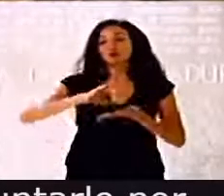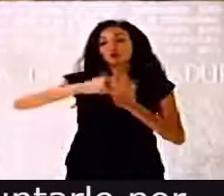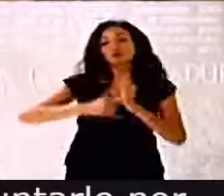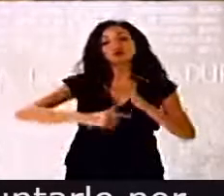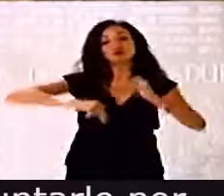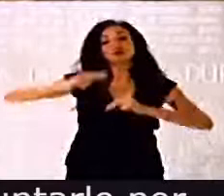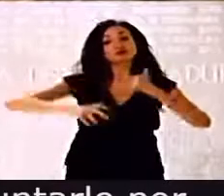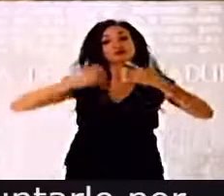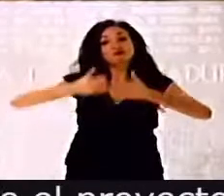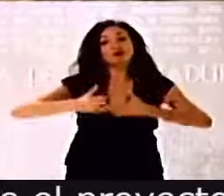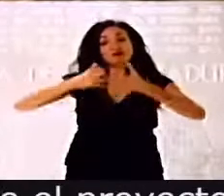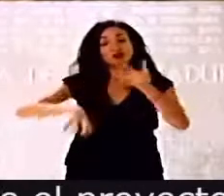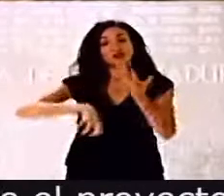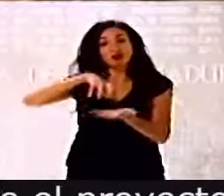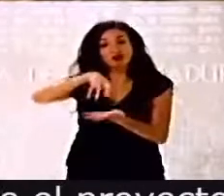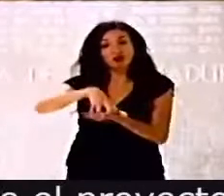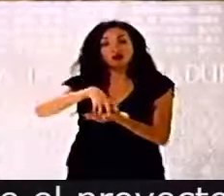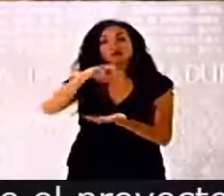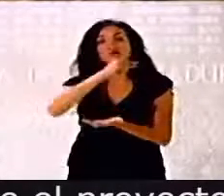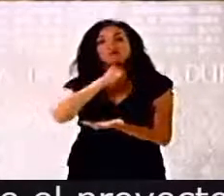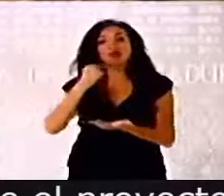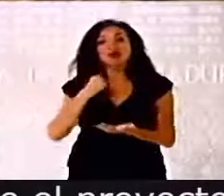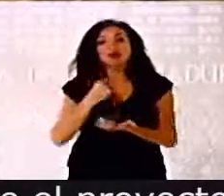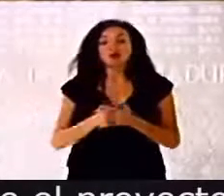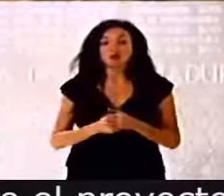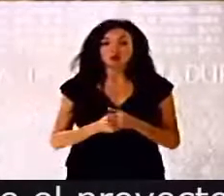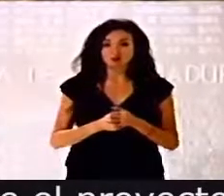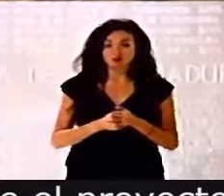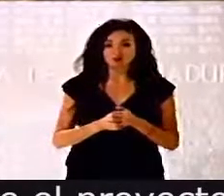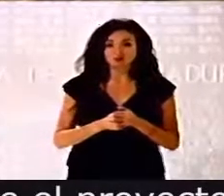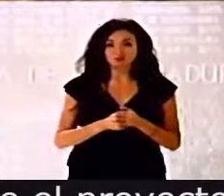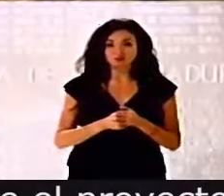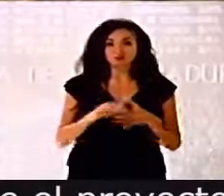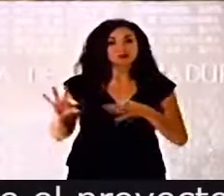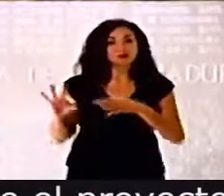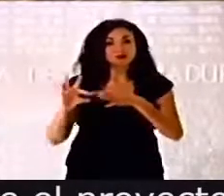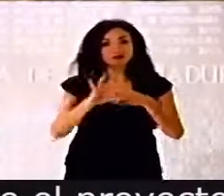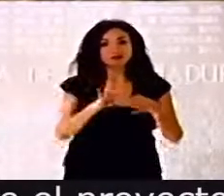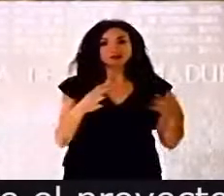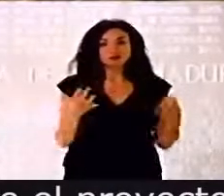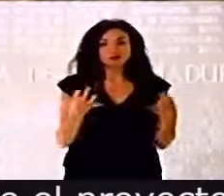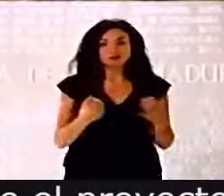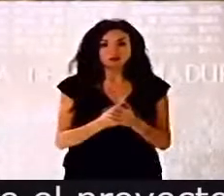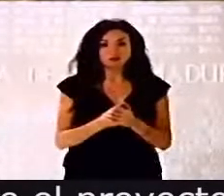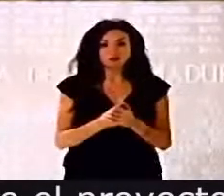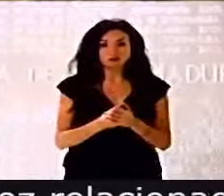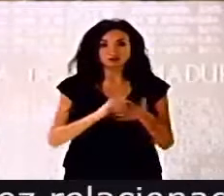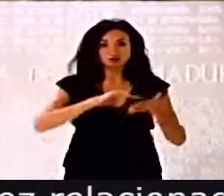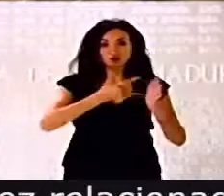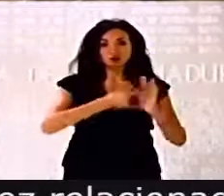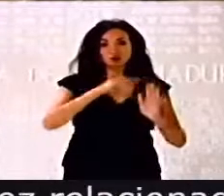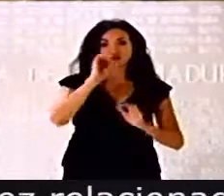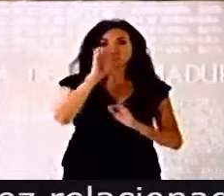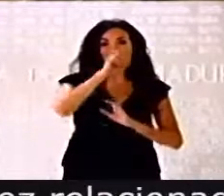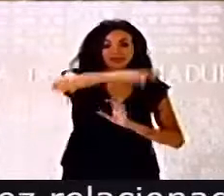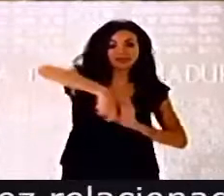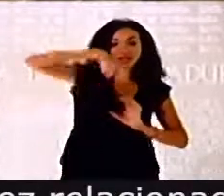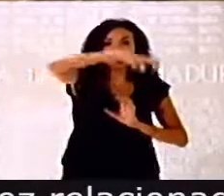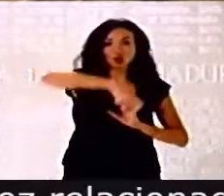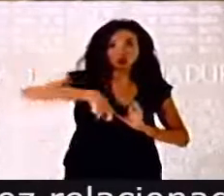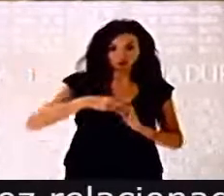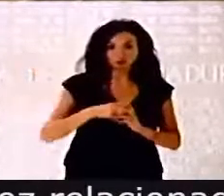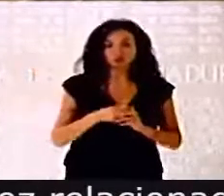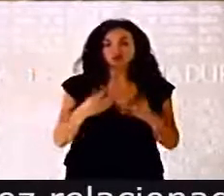de baterías en Badajoz, pero está íntimamente relacionado con un proyecto minero de extracción. Mi pregunta